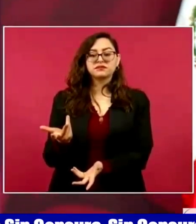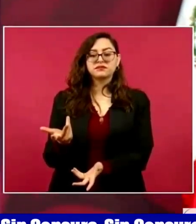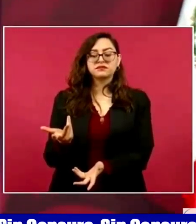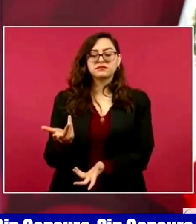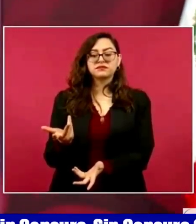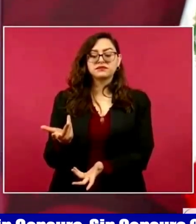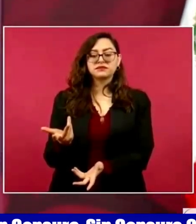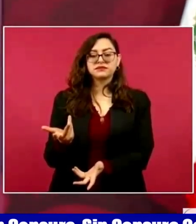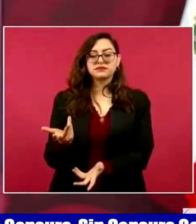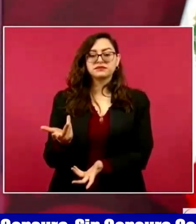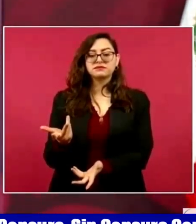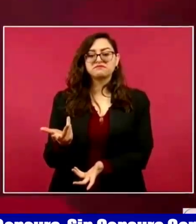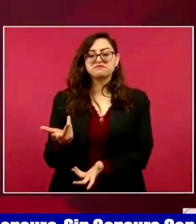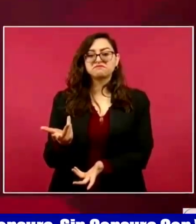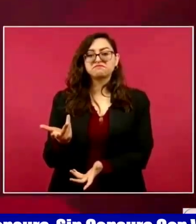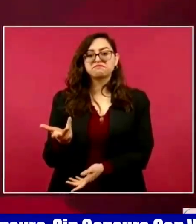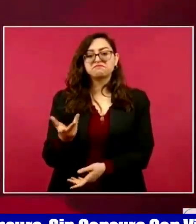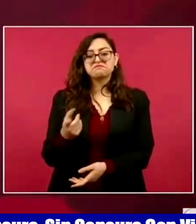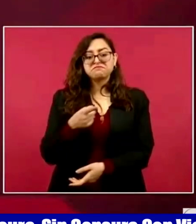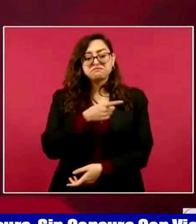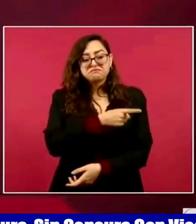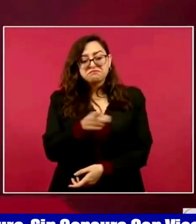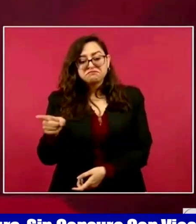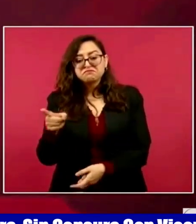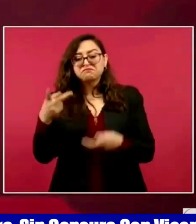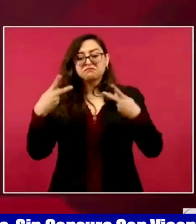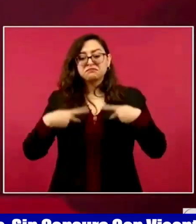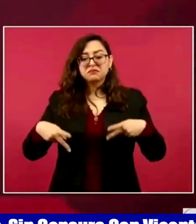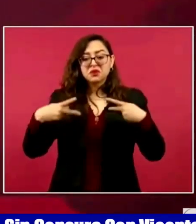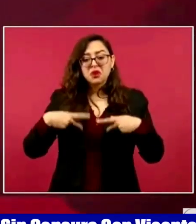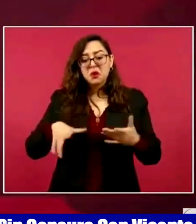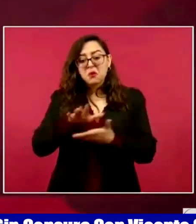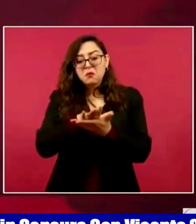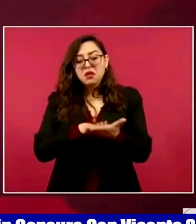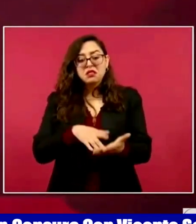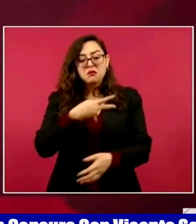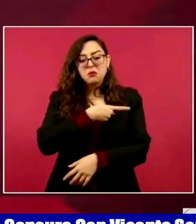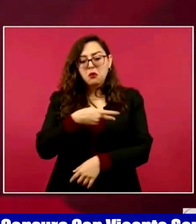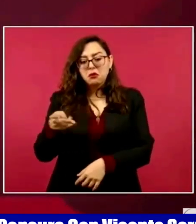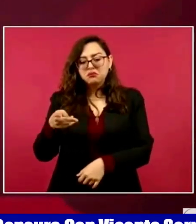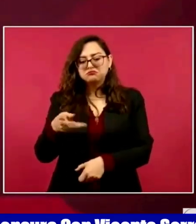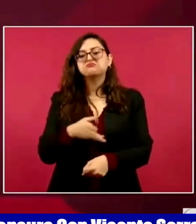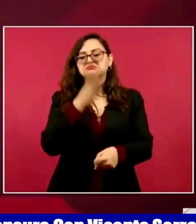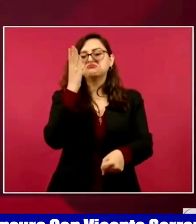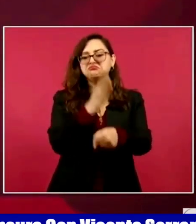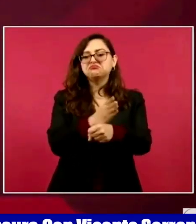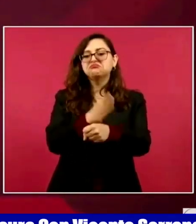solo se castiga al que no tiene con qué comprar la inocencia.